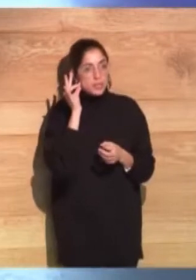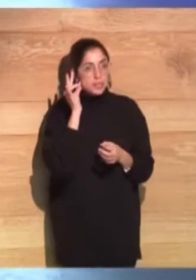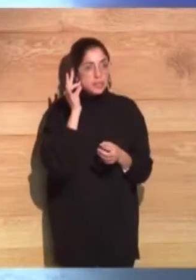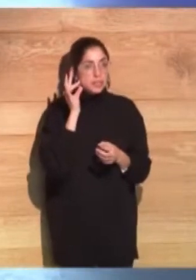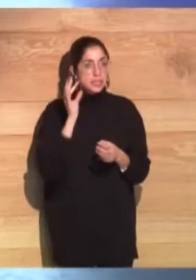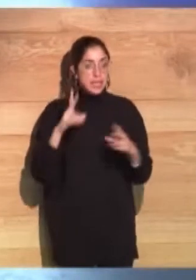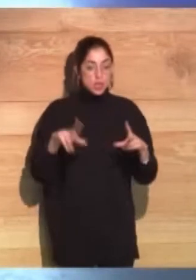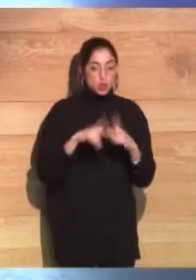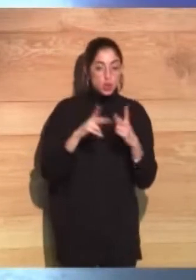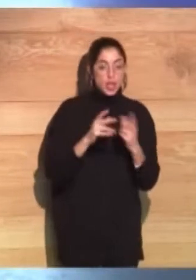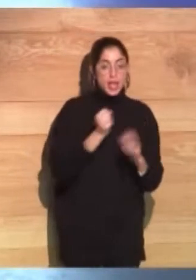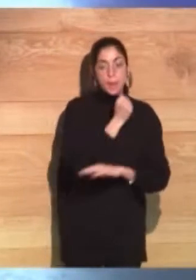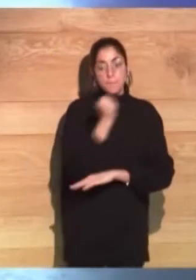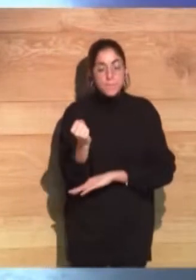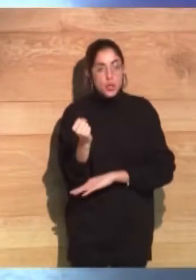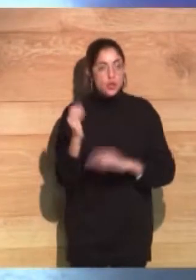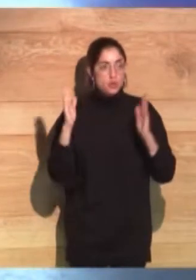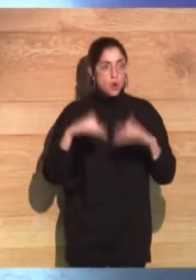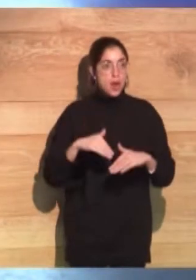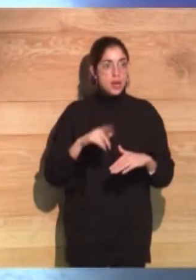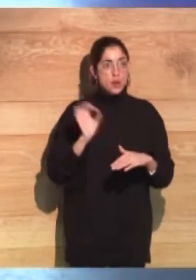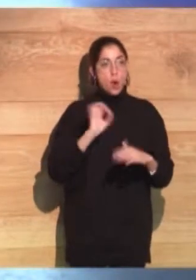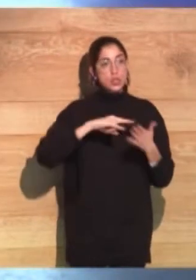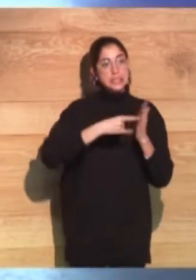respaldo social, de los sistemas sociales legales,